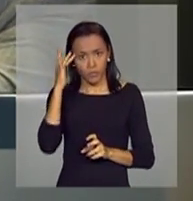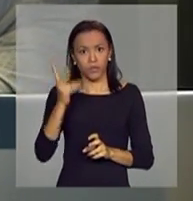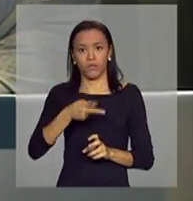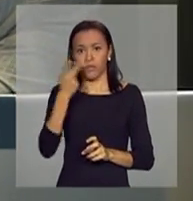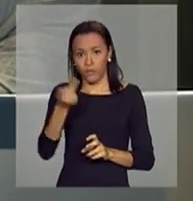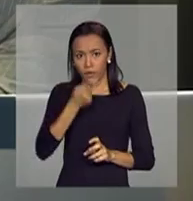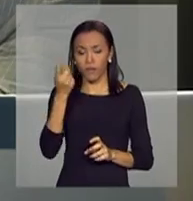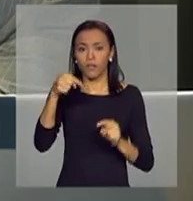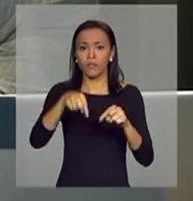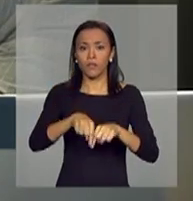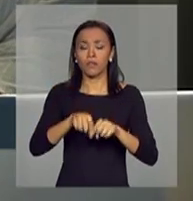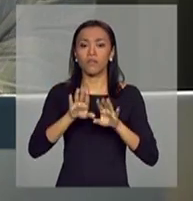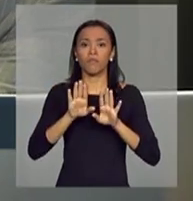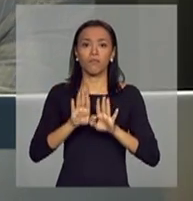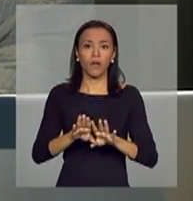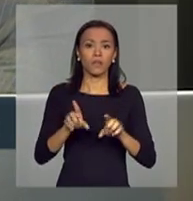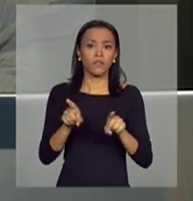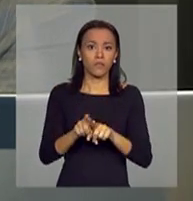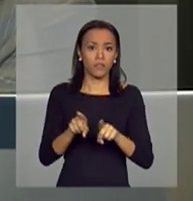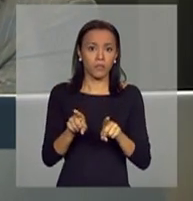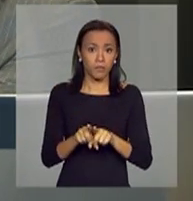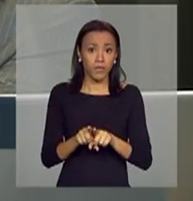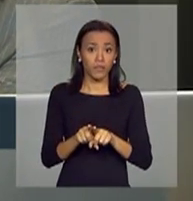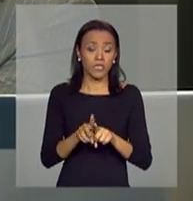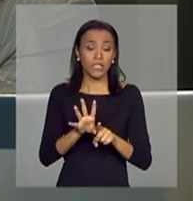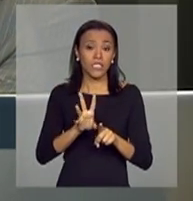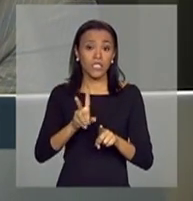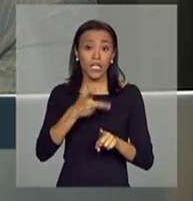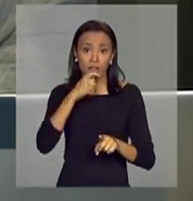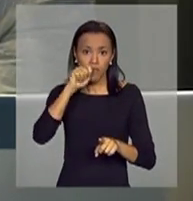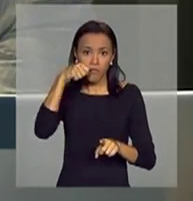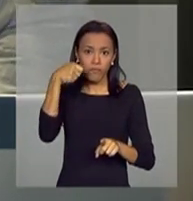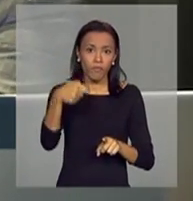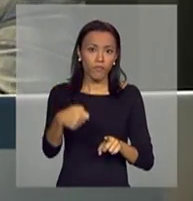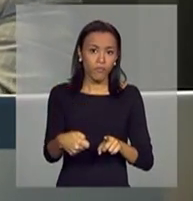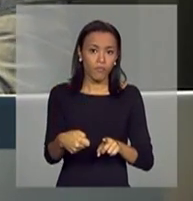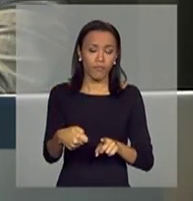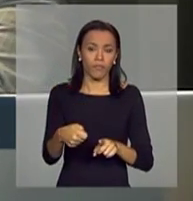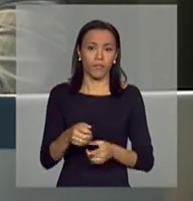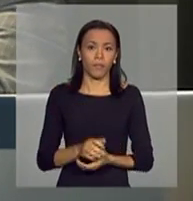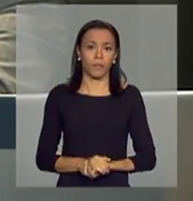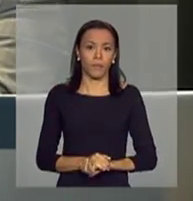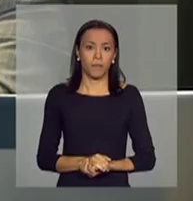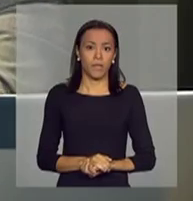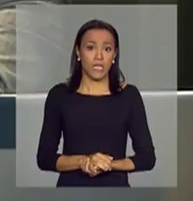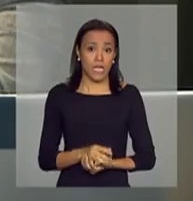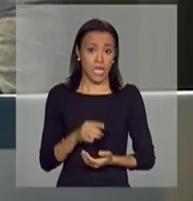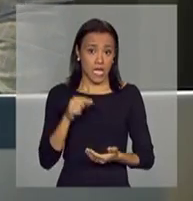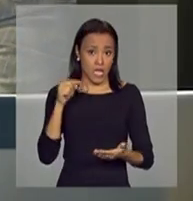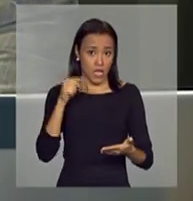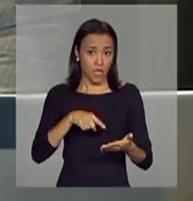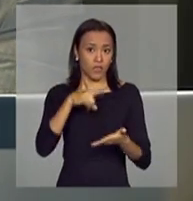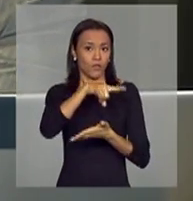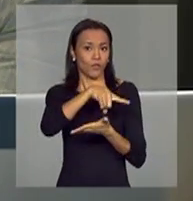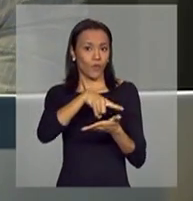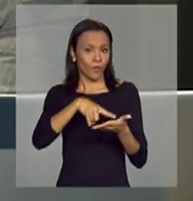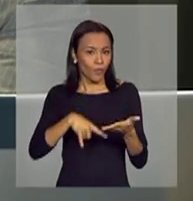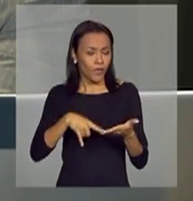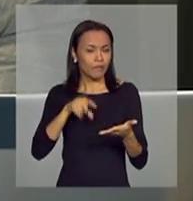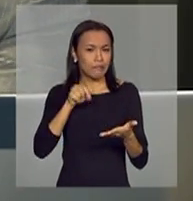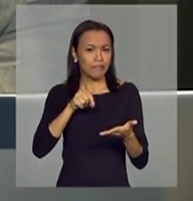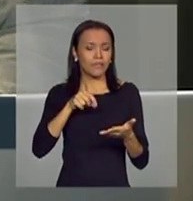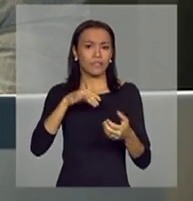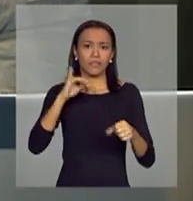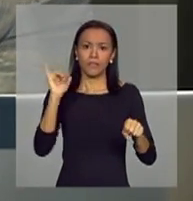que el documento es una lista de microfilmajes. Vale decir, el documento demuestra que hay